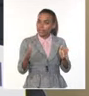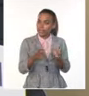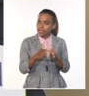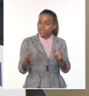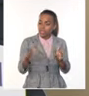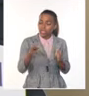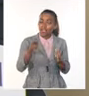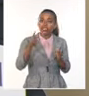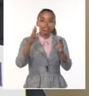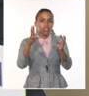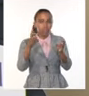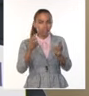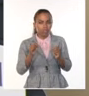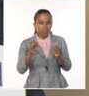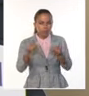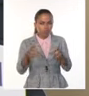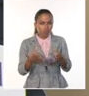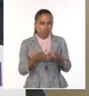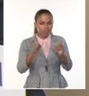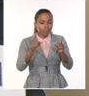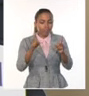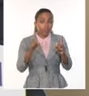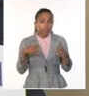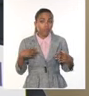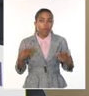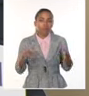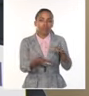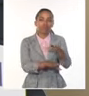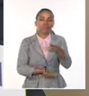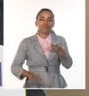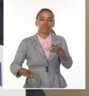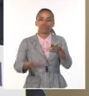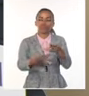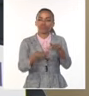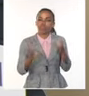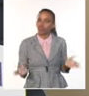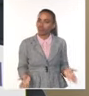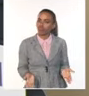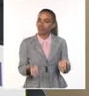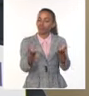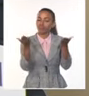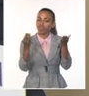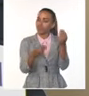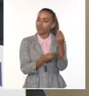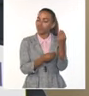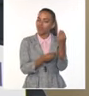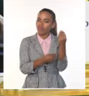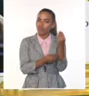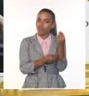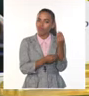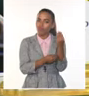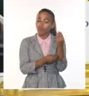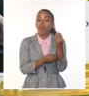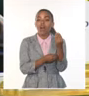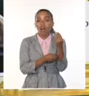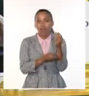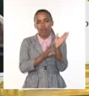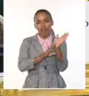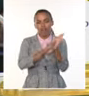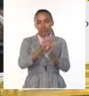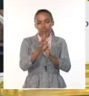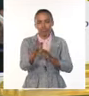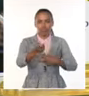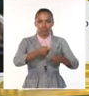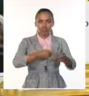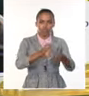de la reunión de hoy servirán de base para continuar impulsando y fortaleciendo el desarrollo económico